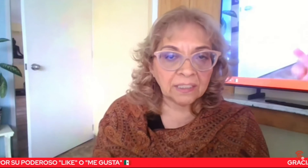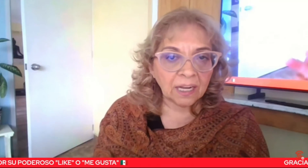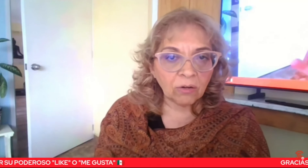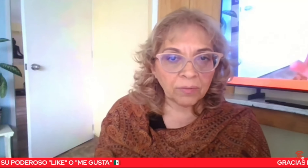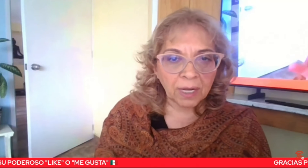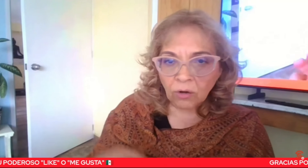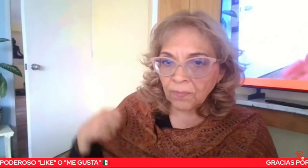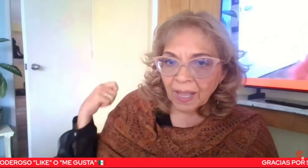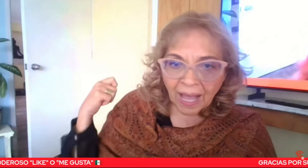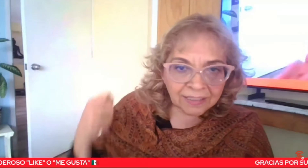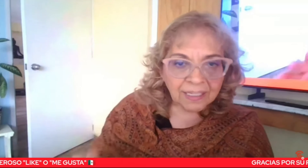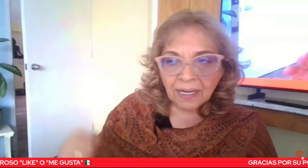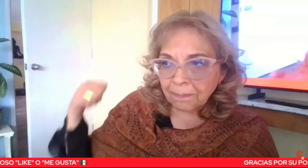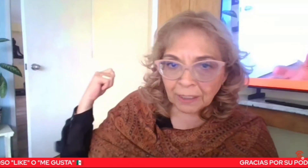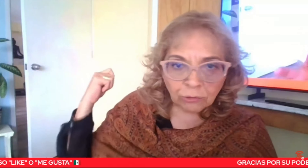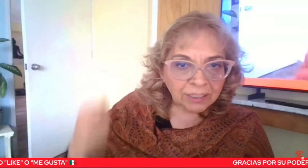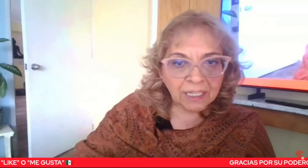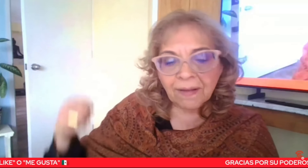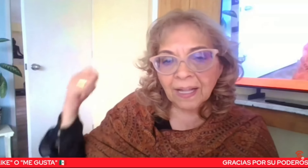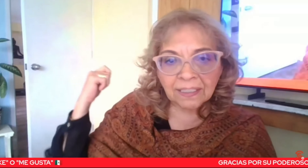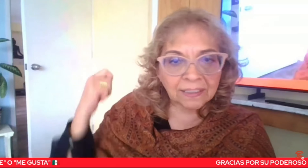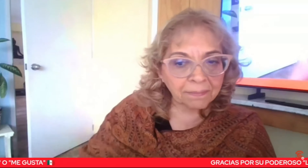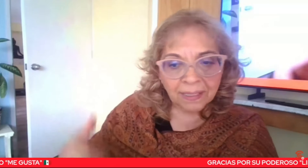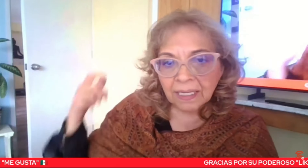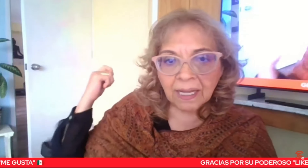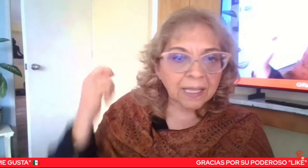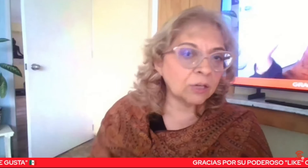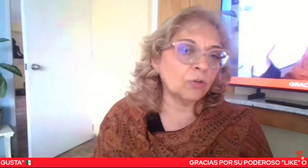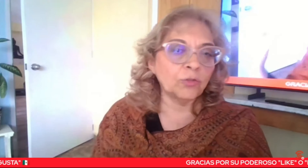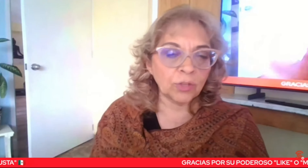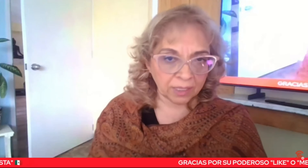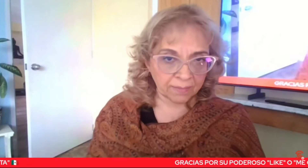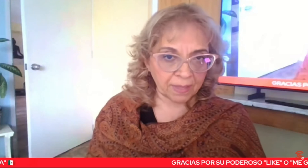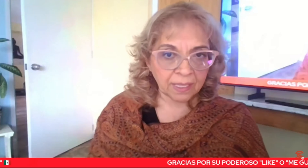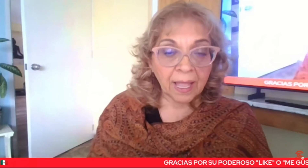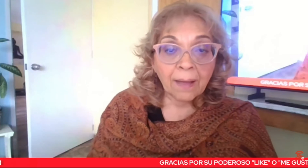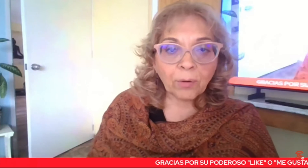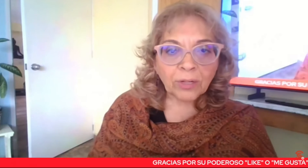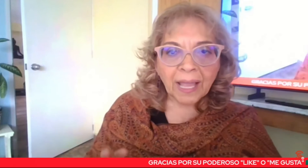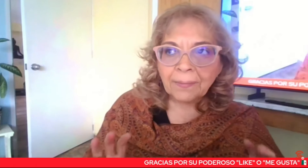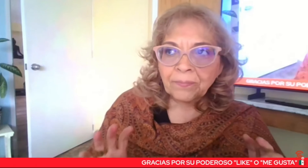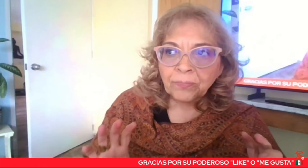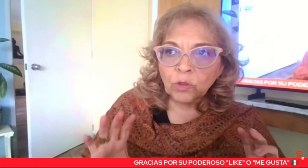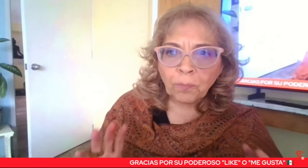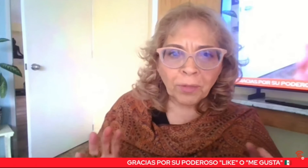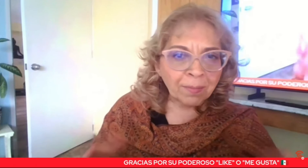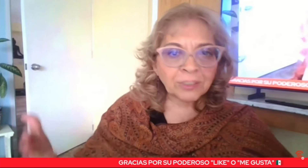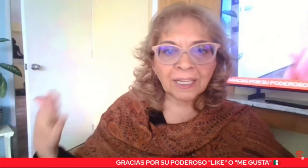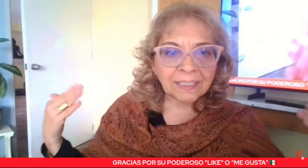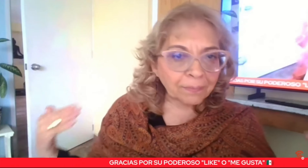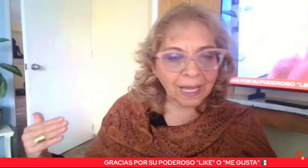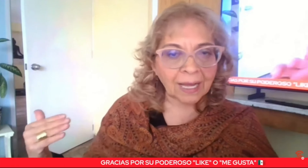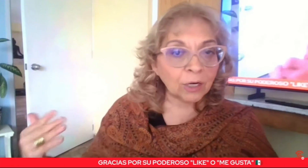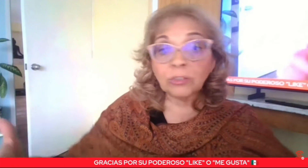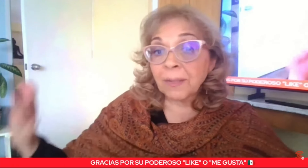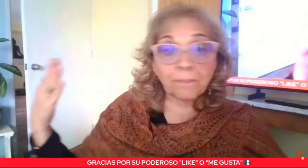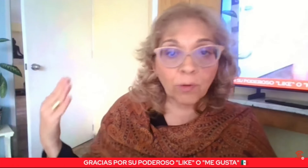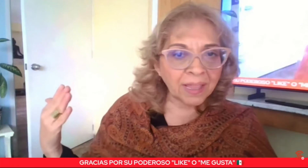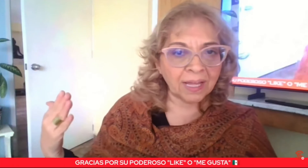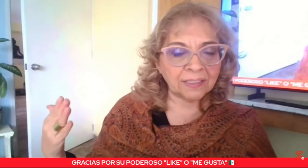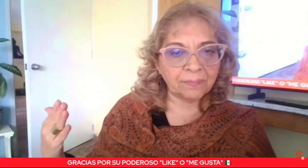necesita el gobierno hacer persuasiva, sistemática y contundentemente. Porque no podemos aceptar, no